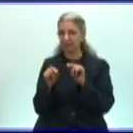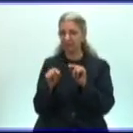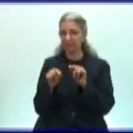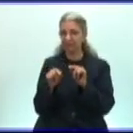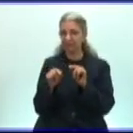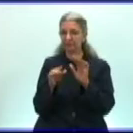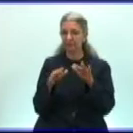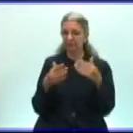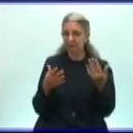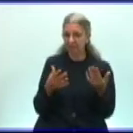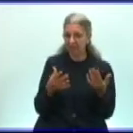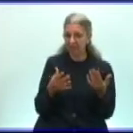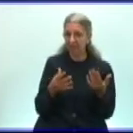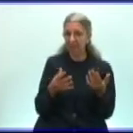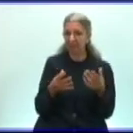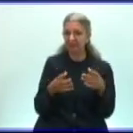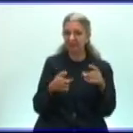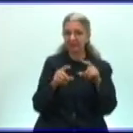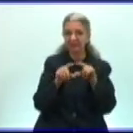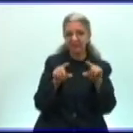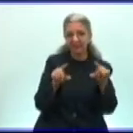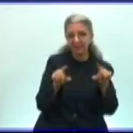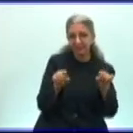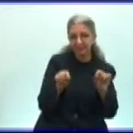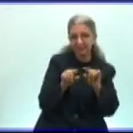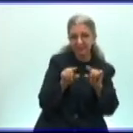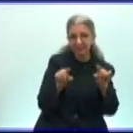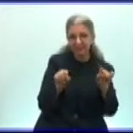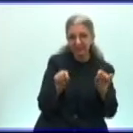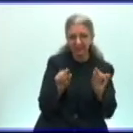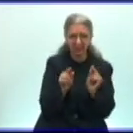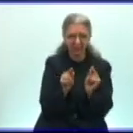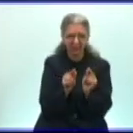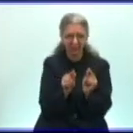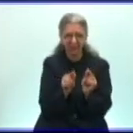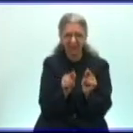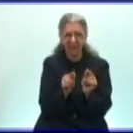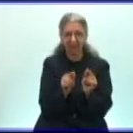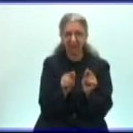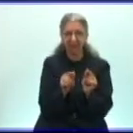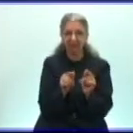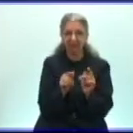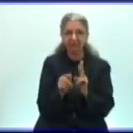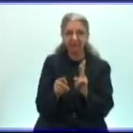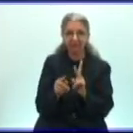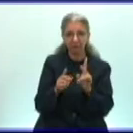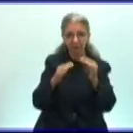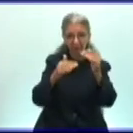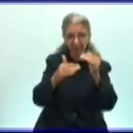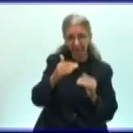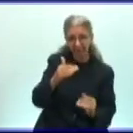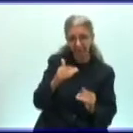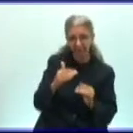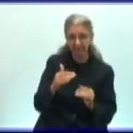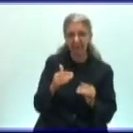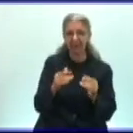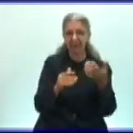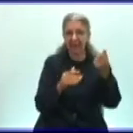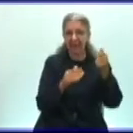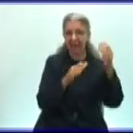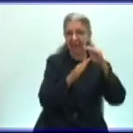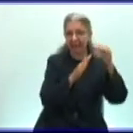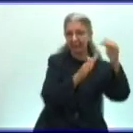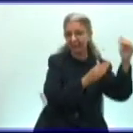elemento consumidor, en este caso la resistencia, el voltímetro y el amperímetro. Quiero que